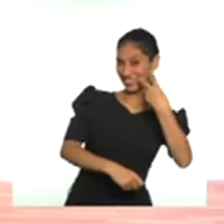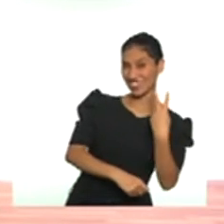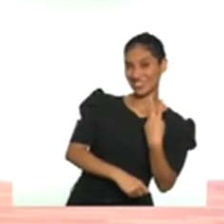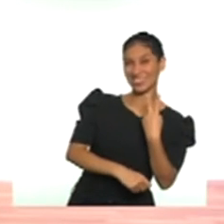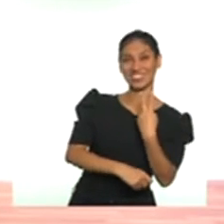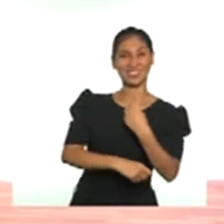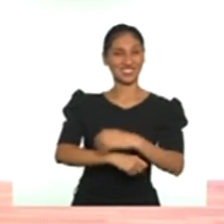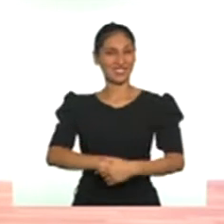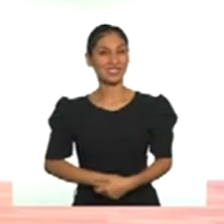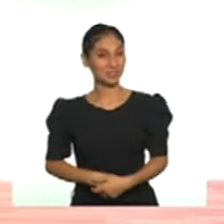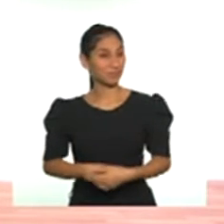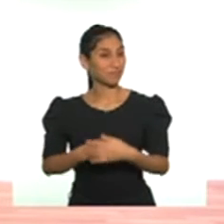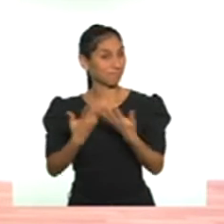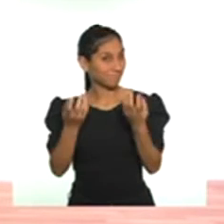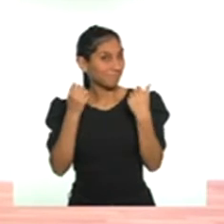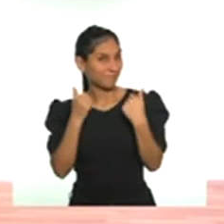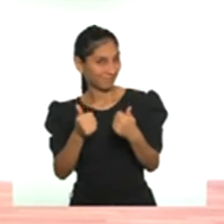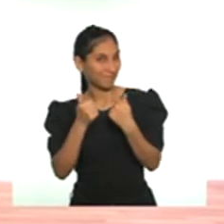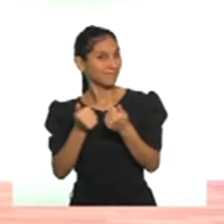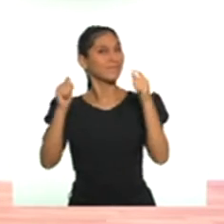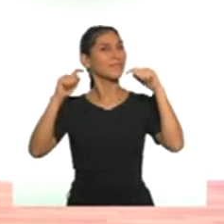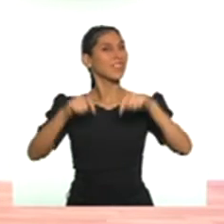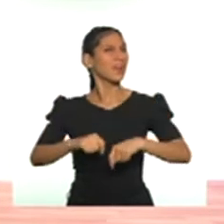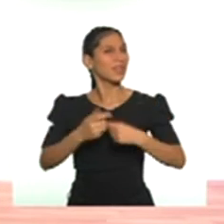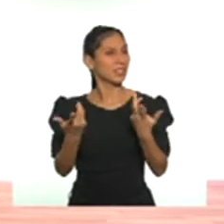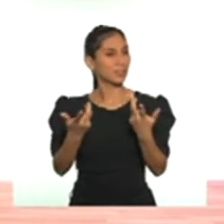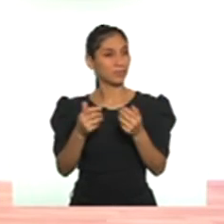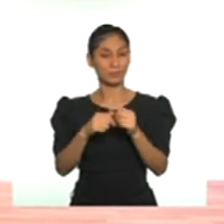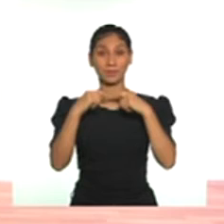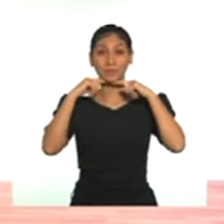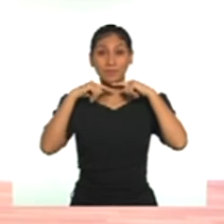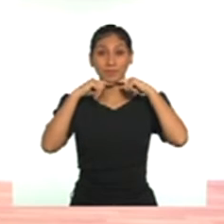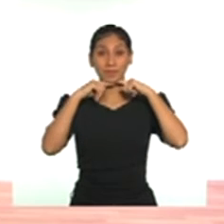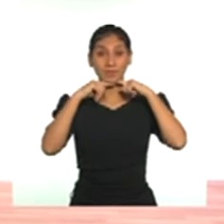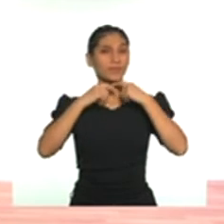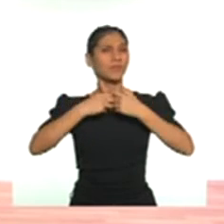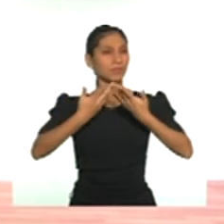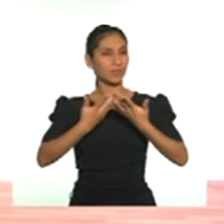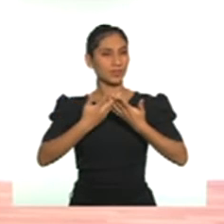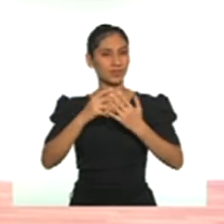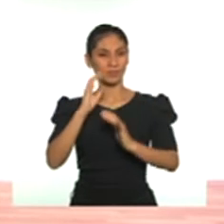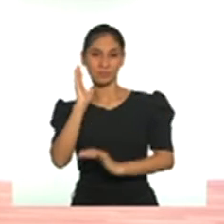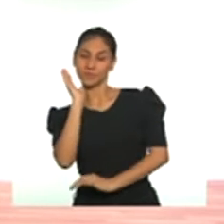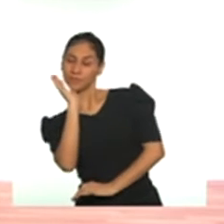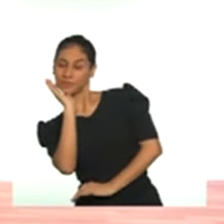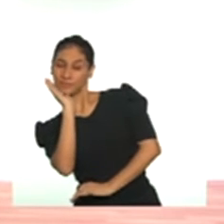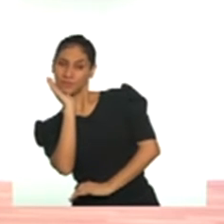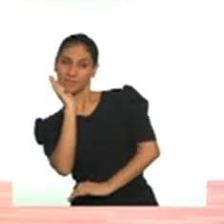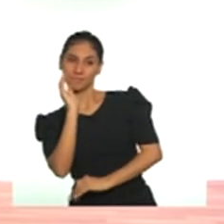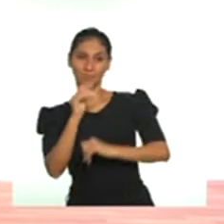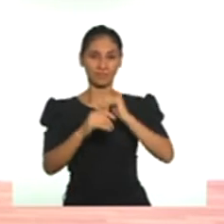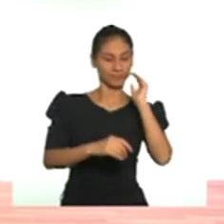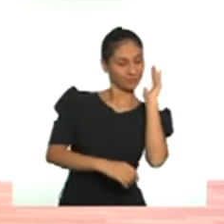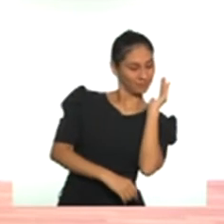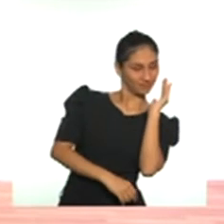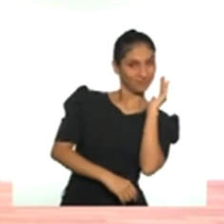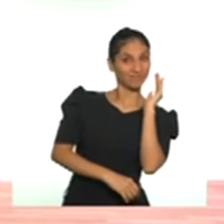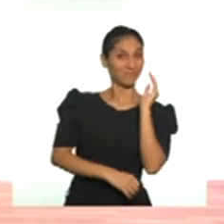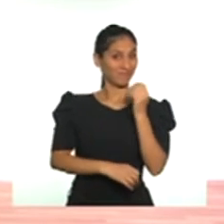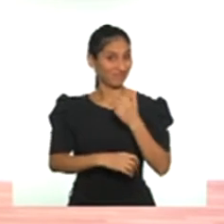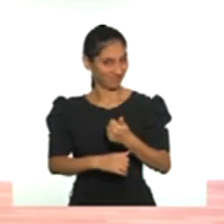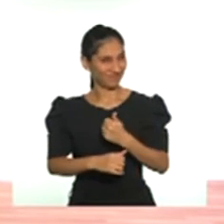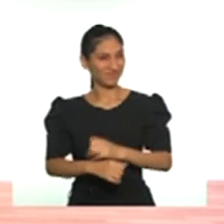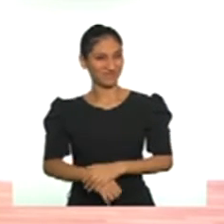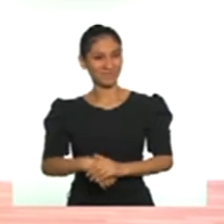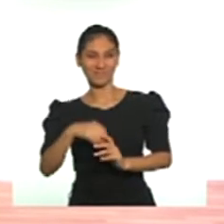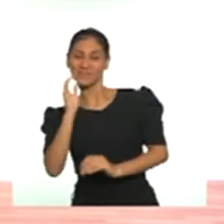uno, dos. Muy bien. Ahora vamos a juntar la cabeza y vamos a enviar al lado derecho y al lado